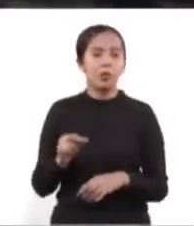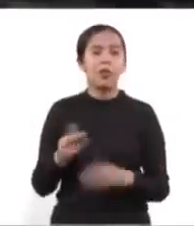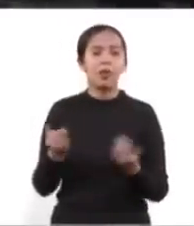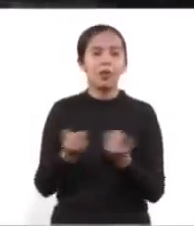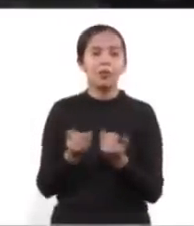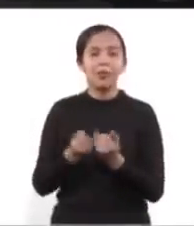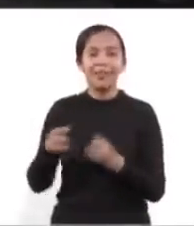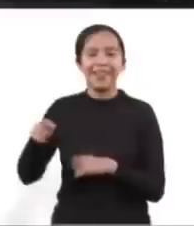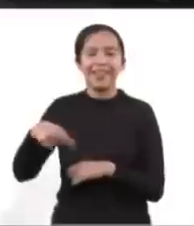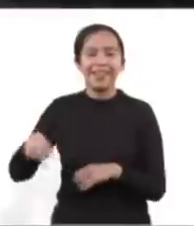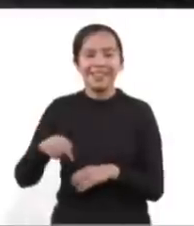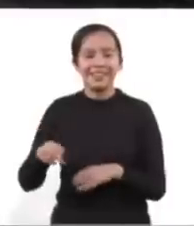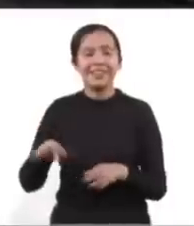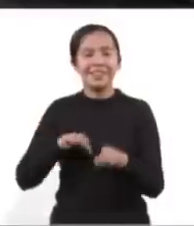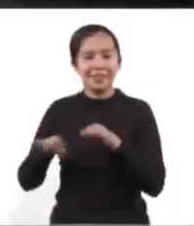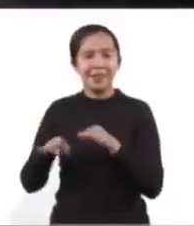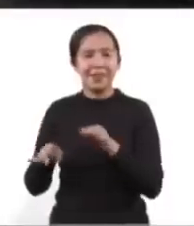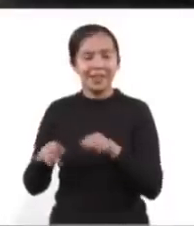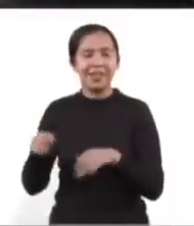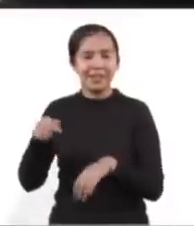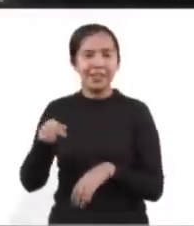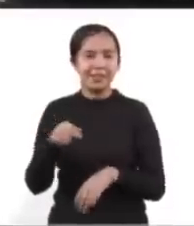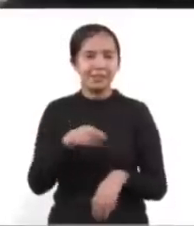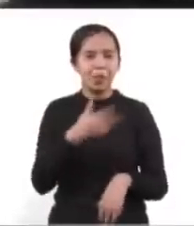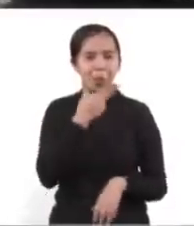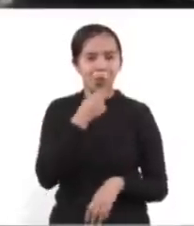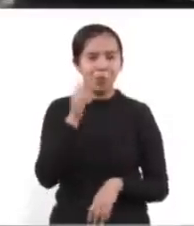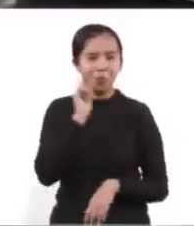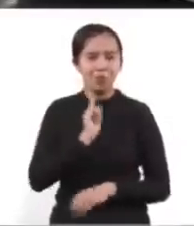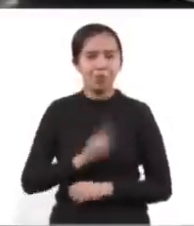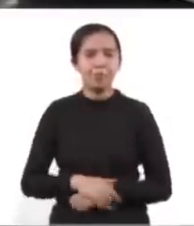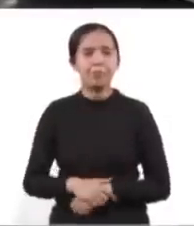que son los trabajadores y trabajadoras.